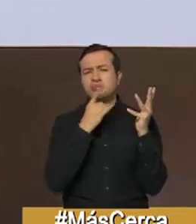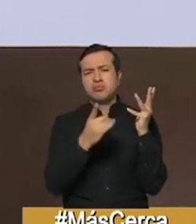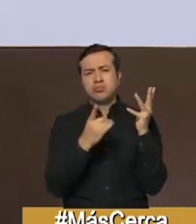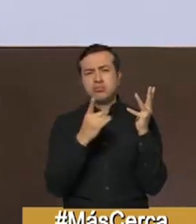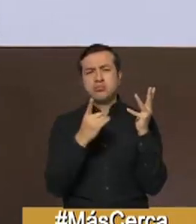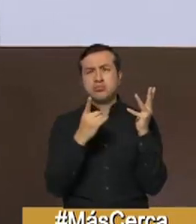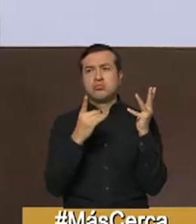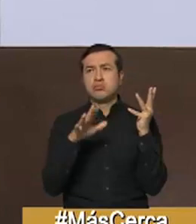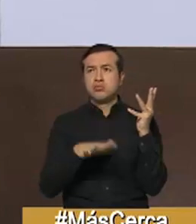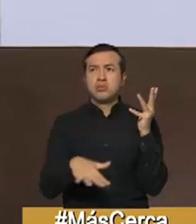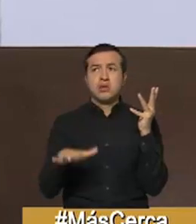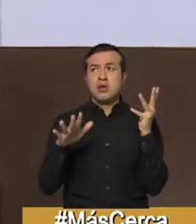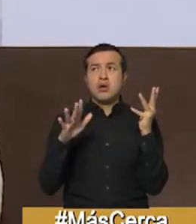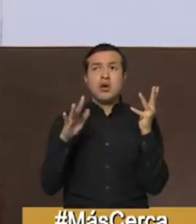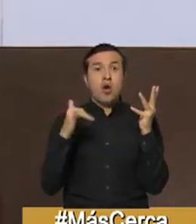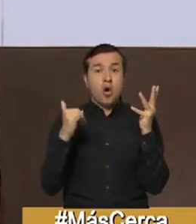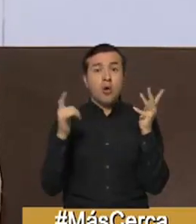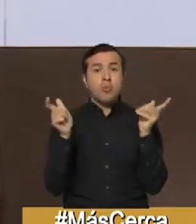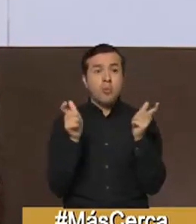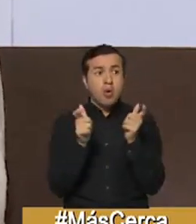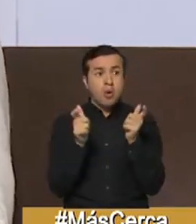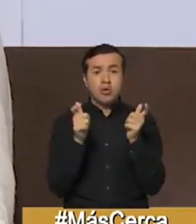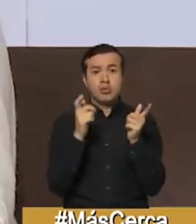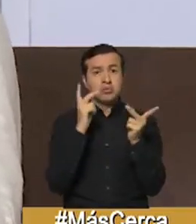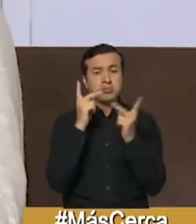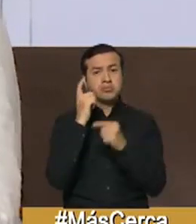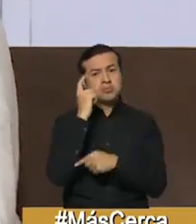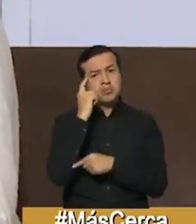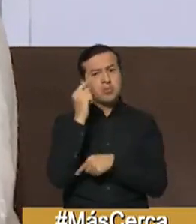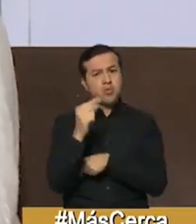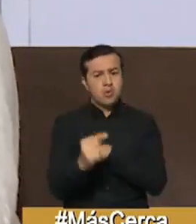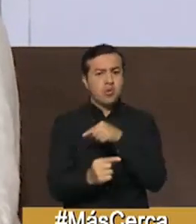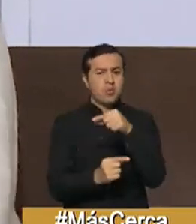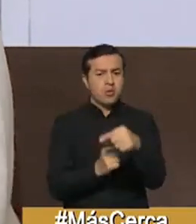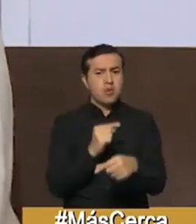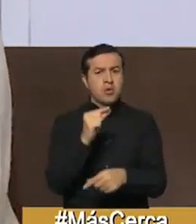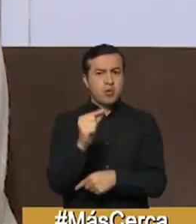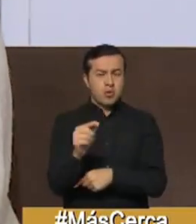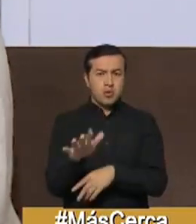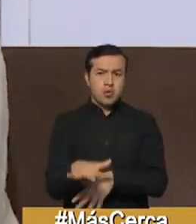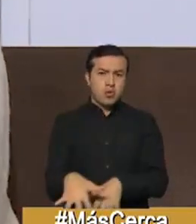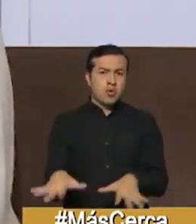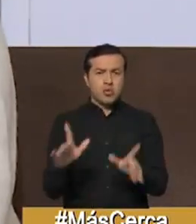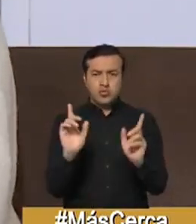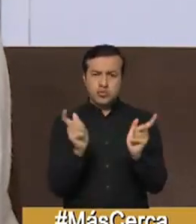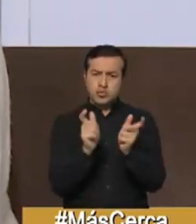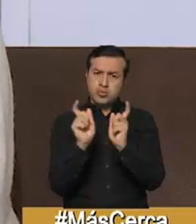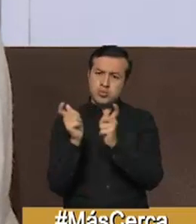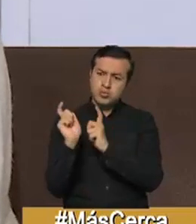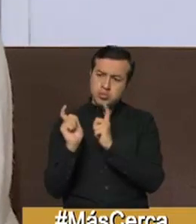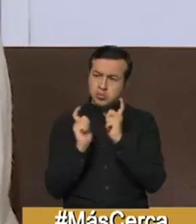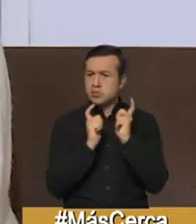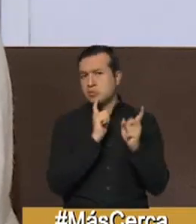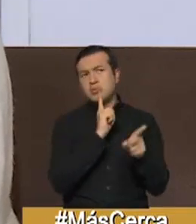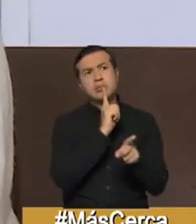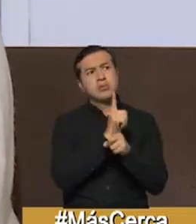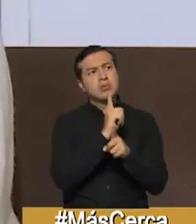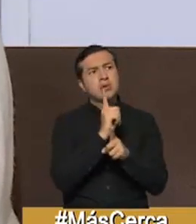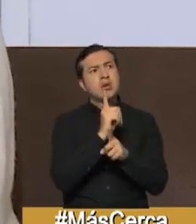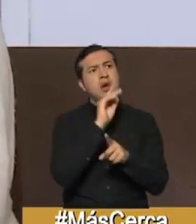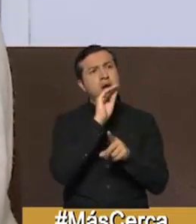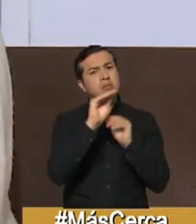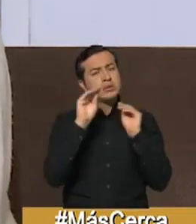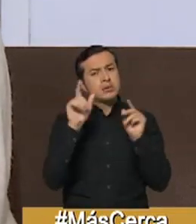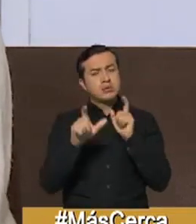en realidad, que podrían ser muchos más. Entonces comenzó despacito, digamos en pequeño, a la convocatoria en los años